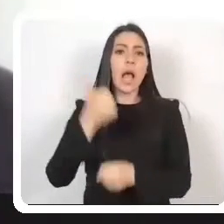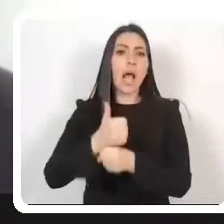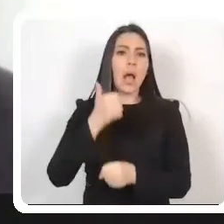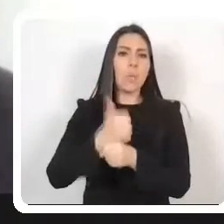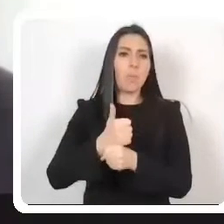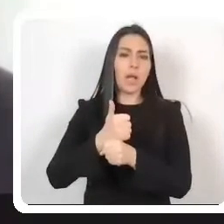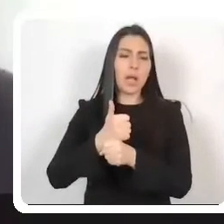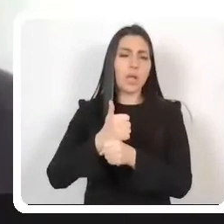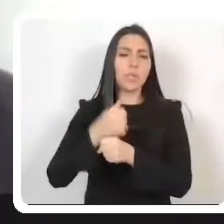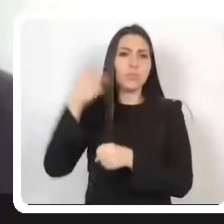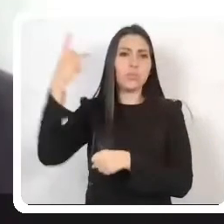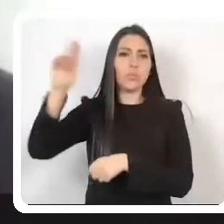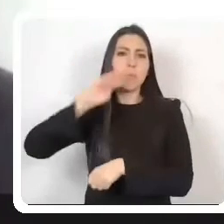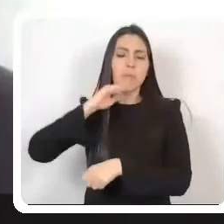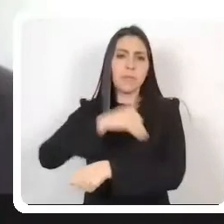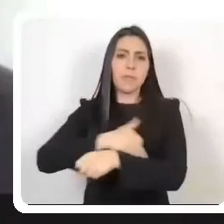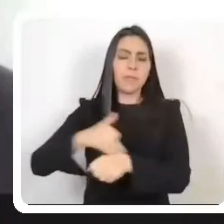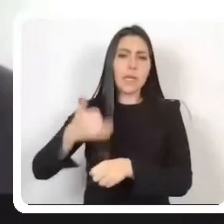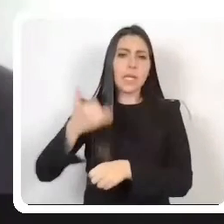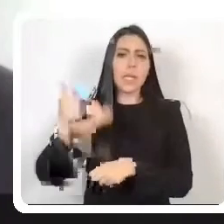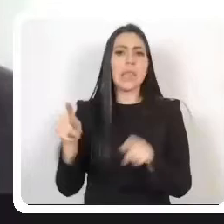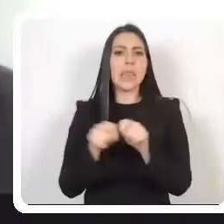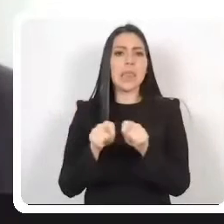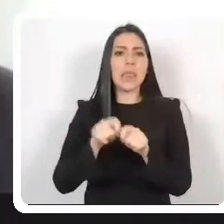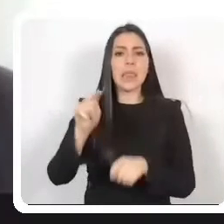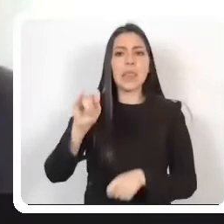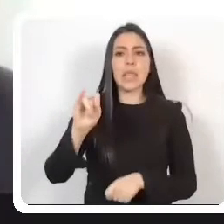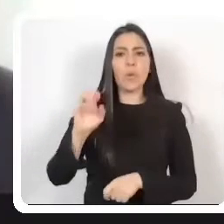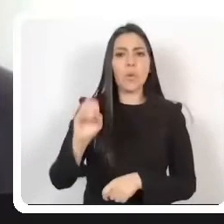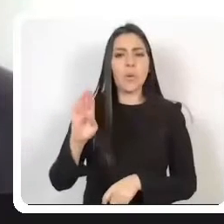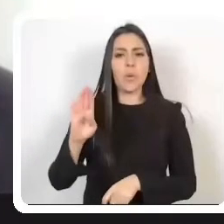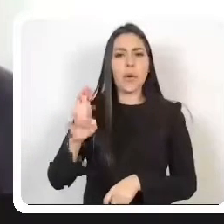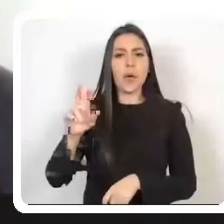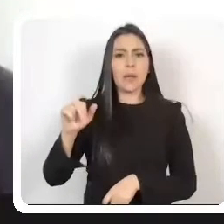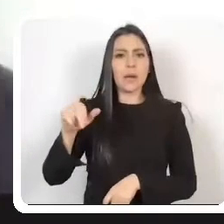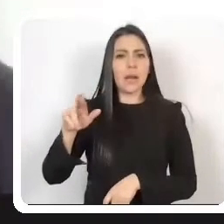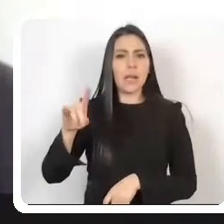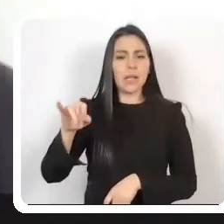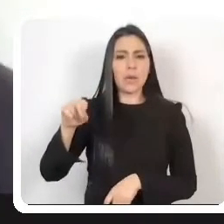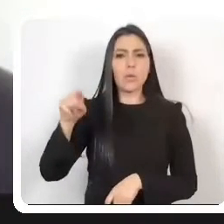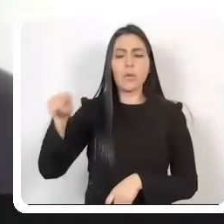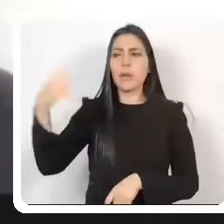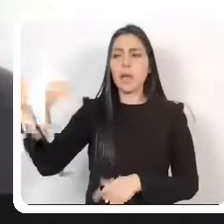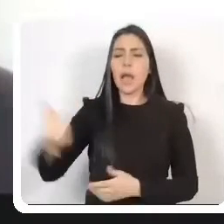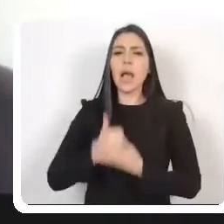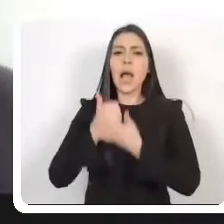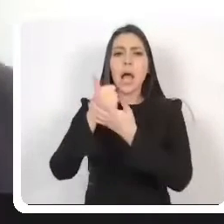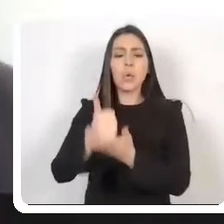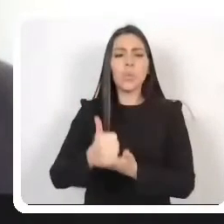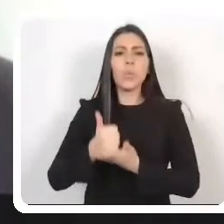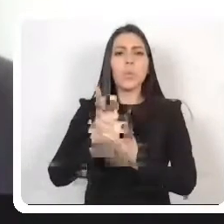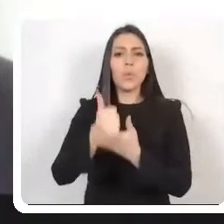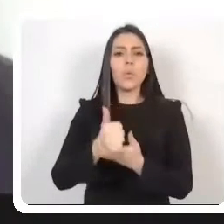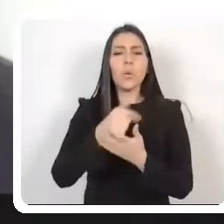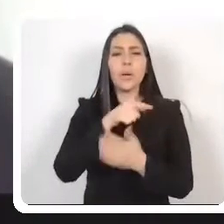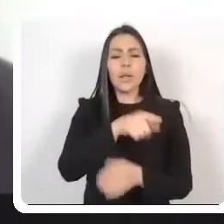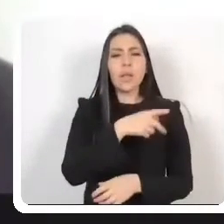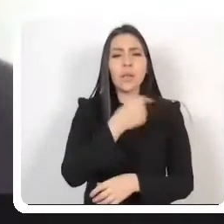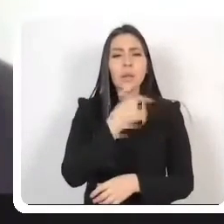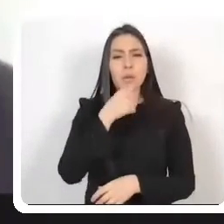tío Bernardino, a quien ayudó al cuidado del rebaño de ovejas. Fue hasta el